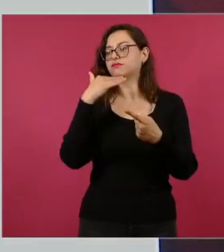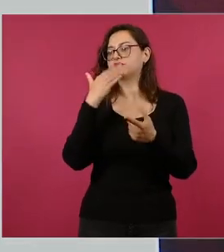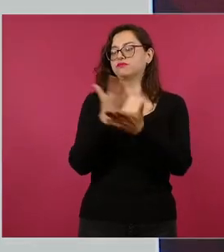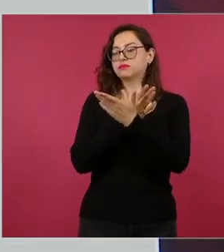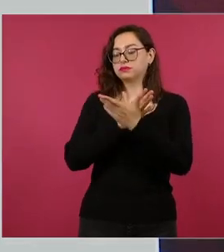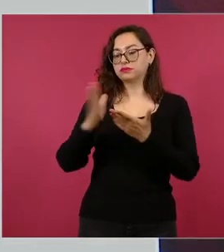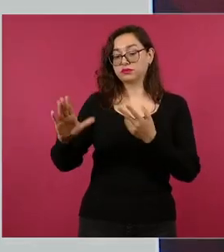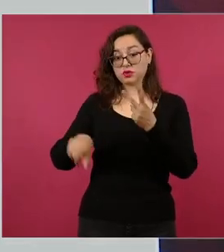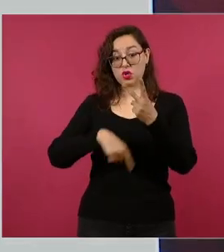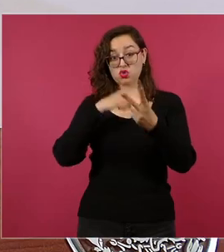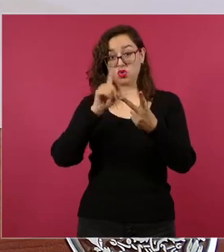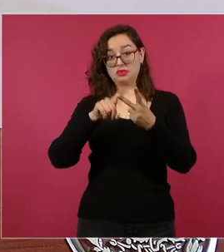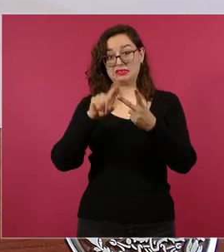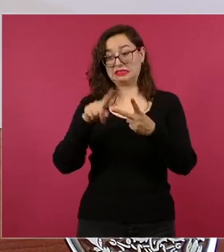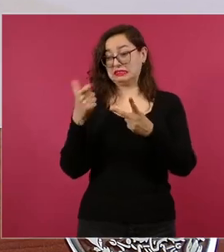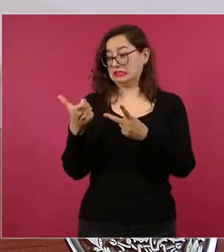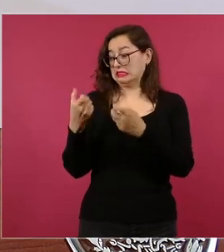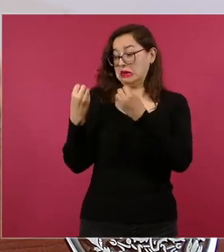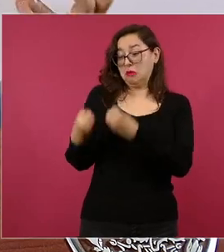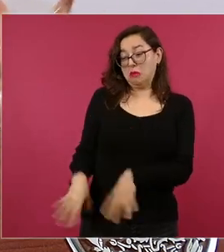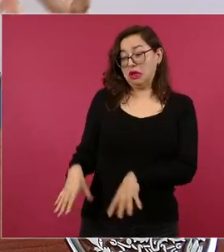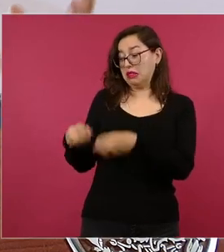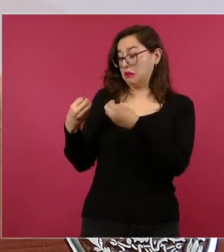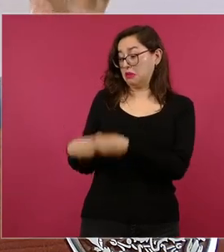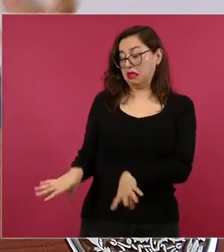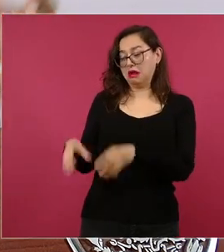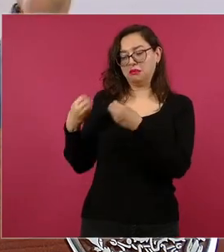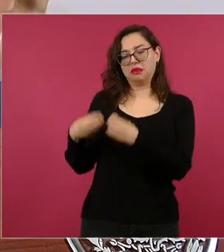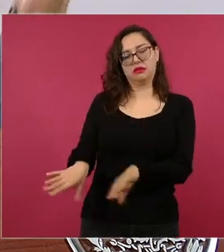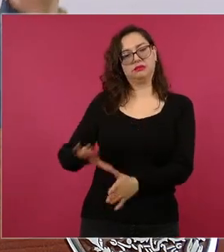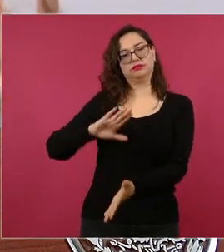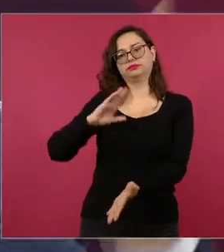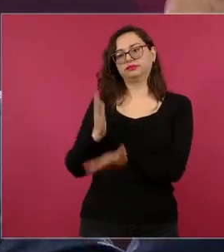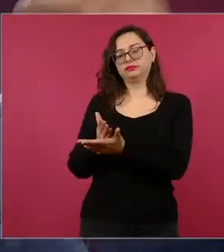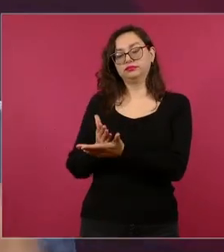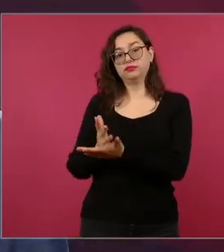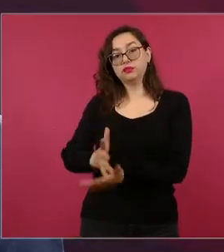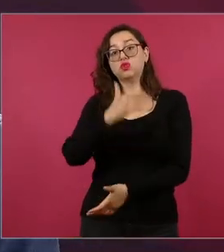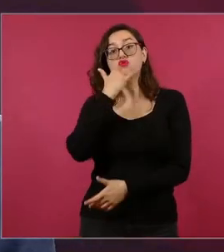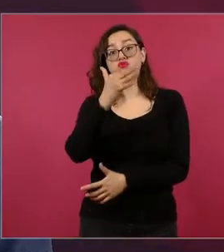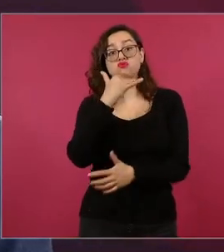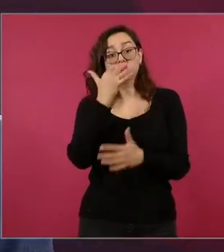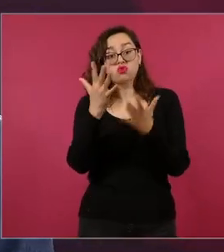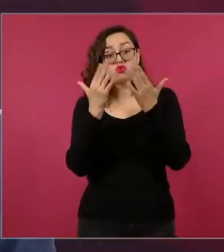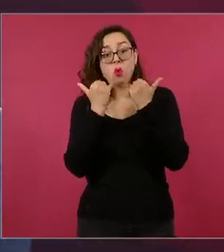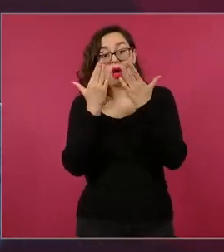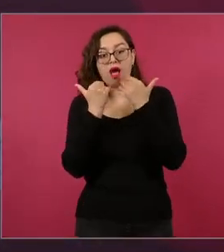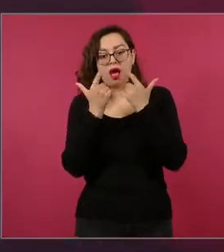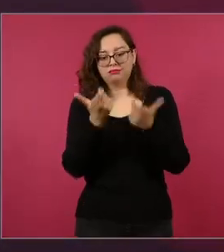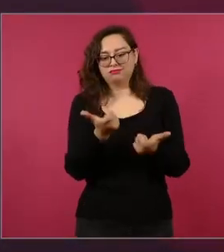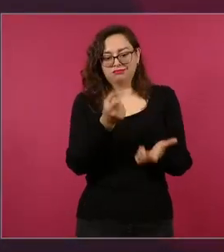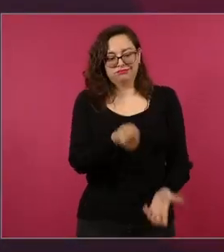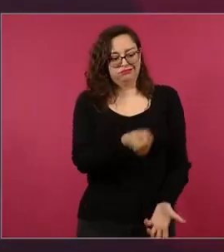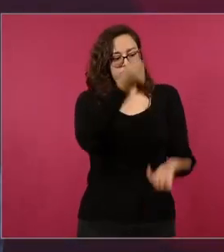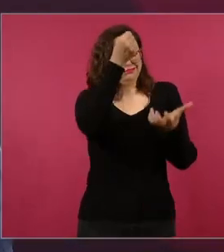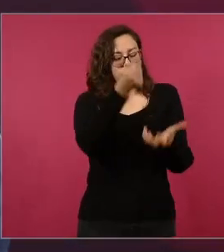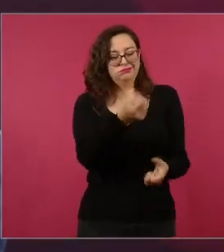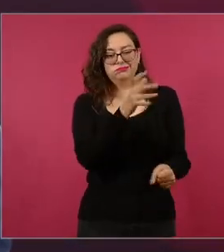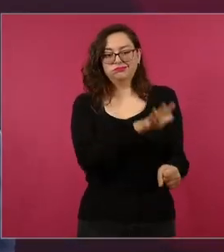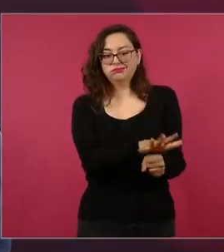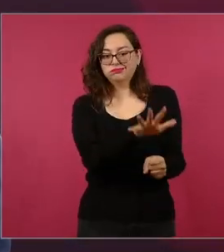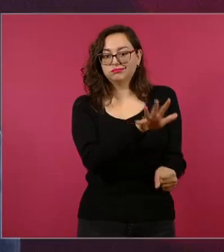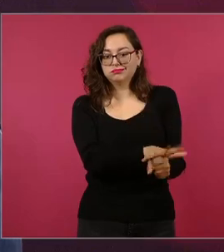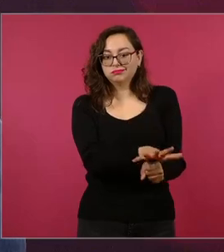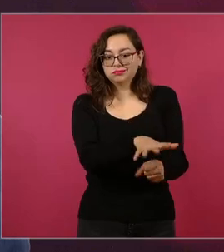la corrupción. Entonces, cuando no hay corrupción, el presupuesto rinde, alcanza. Yo les hablaba